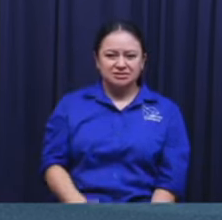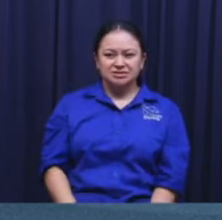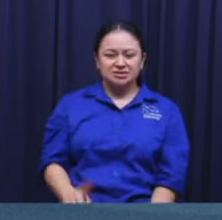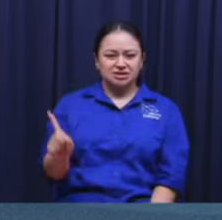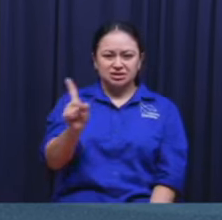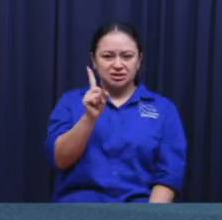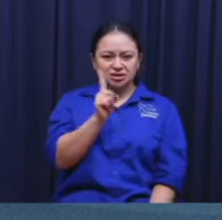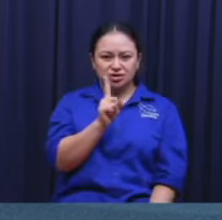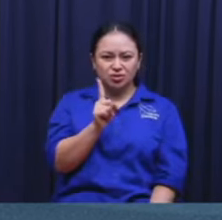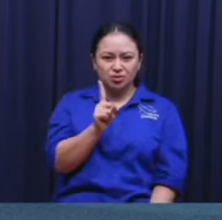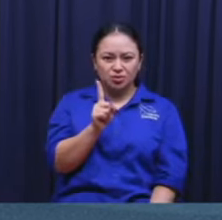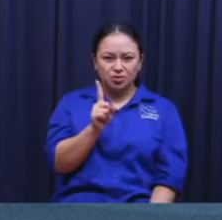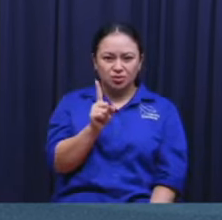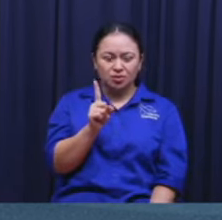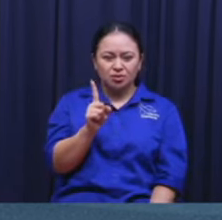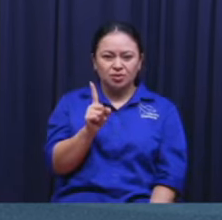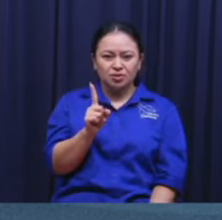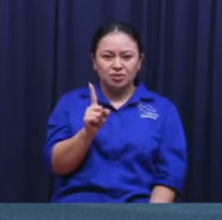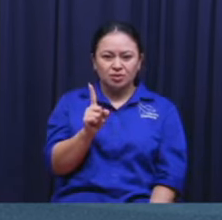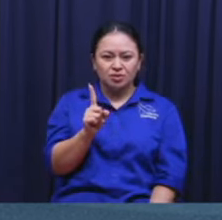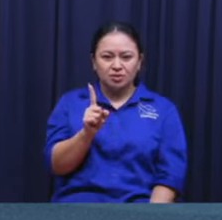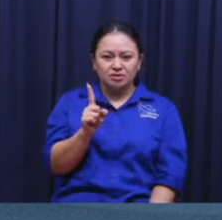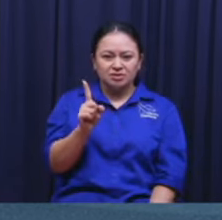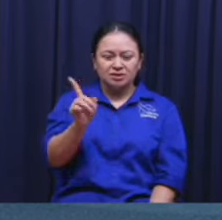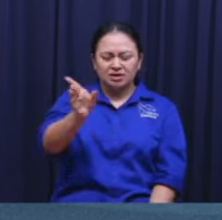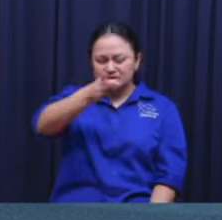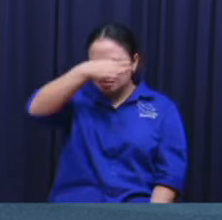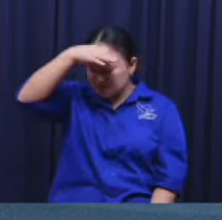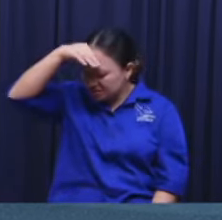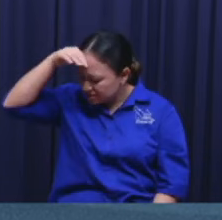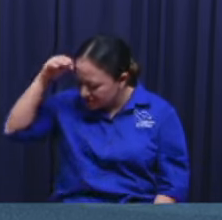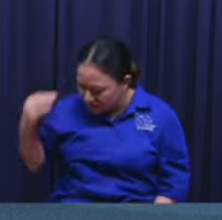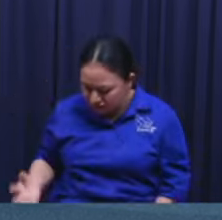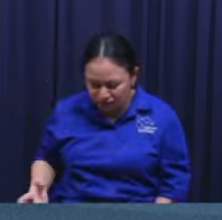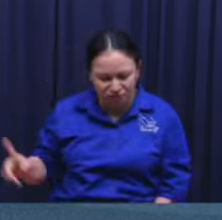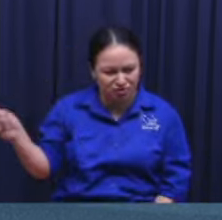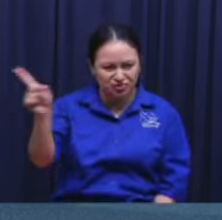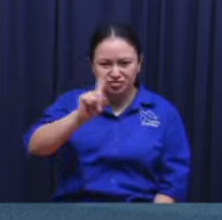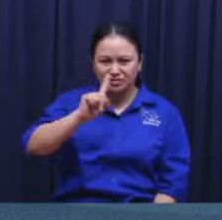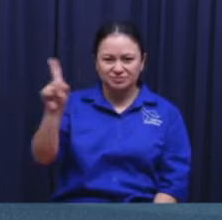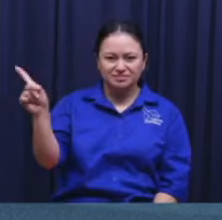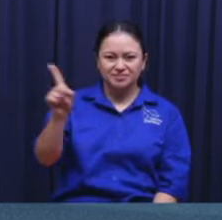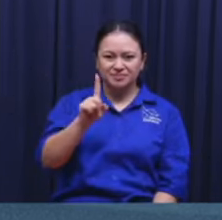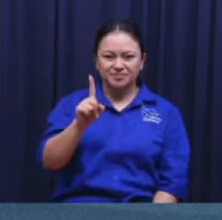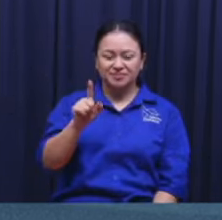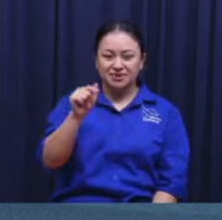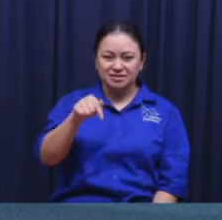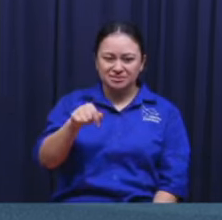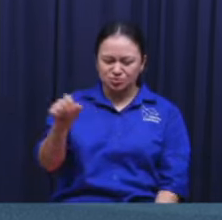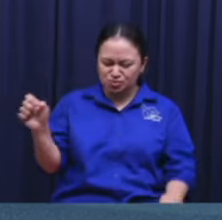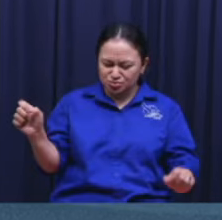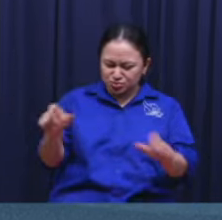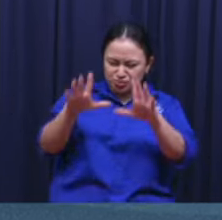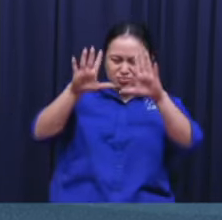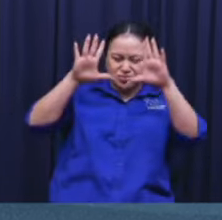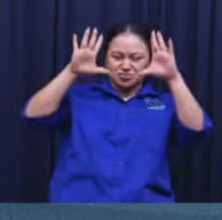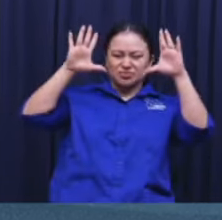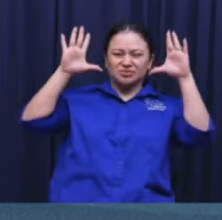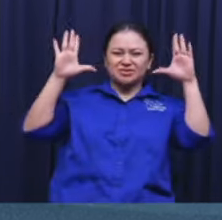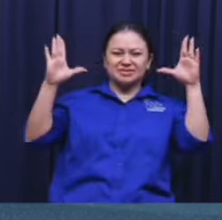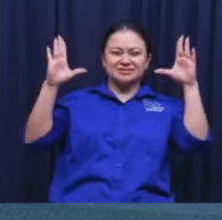sufrido y trabajado arduamente sin rendirte. Qué tremendo, hermano.